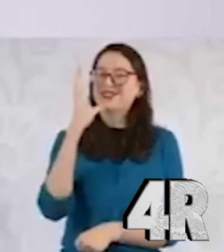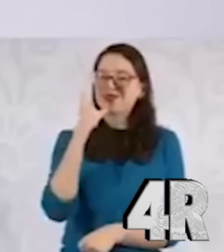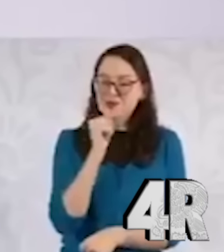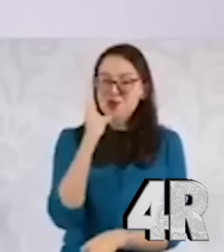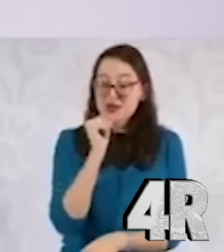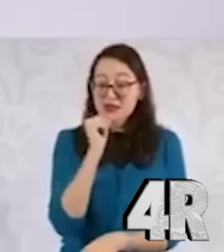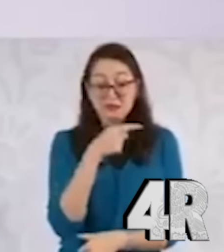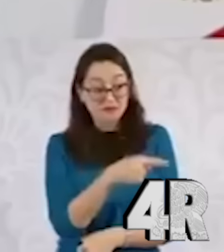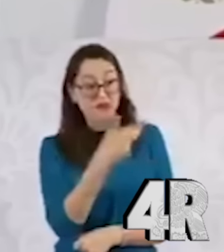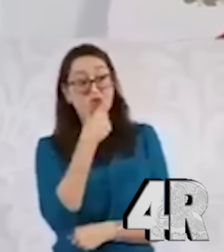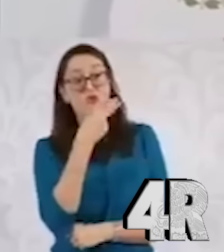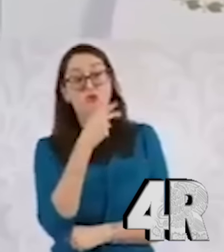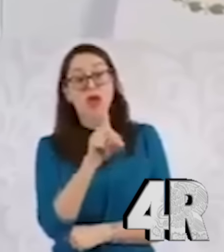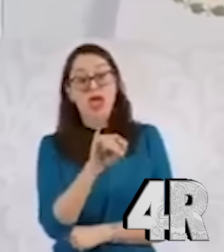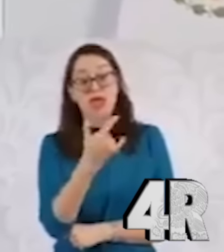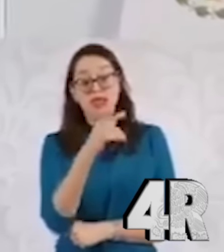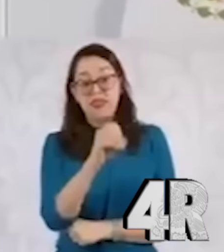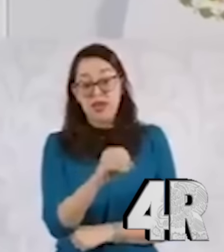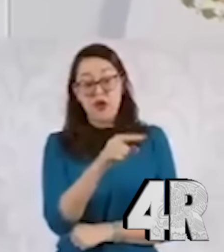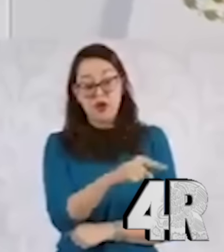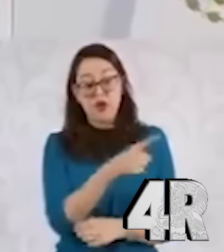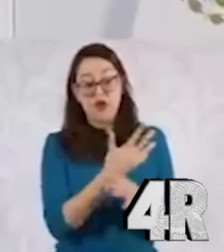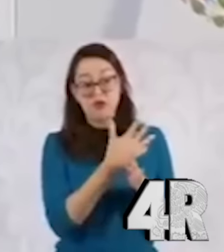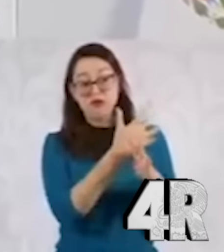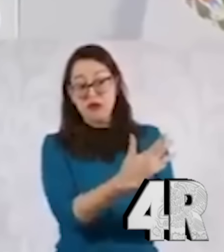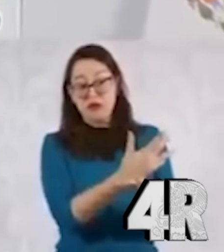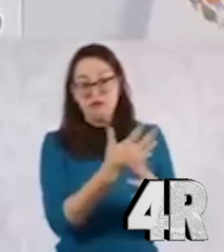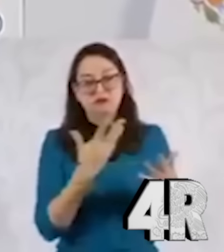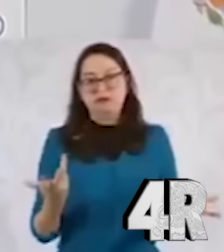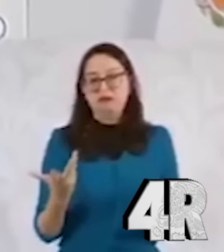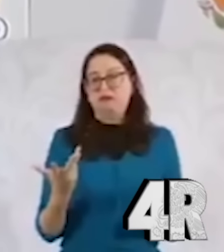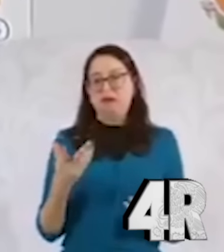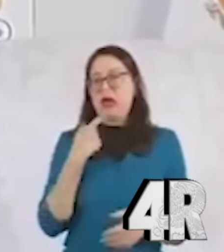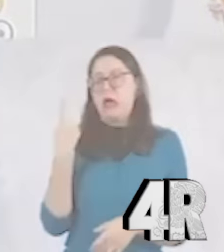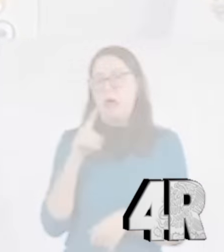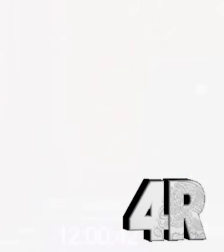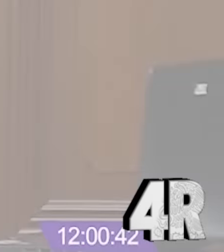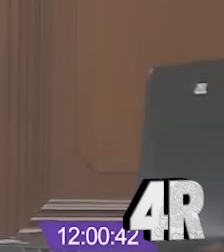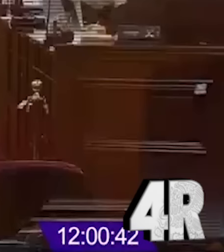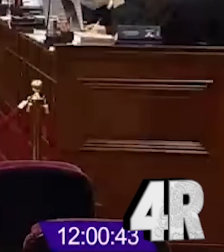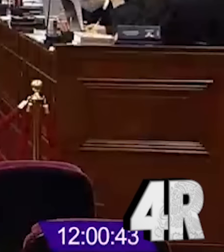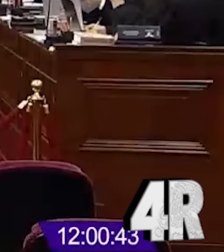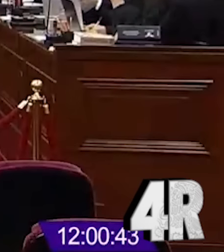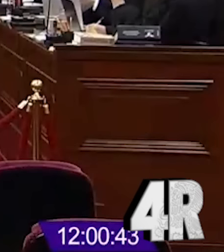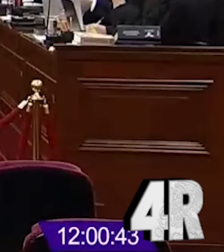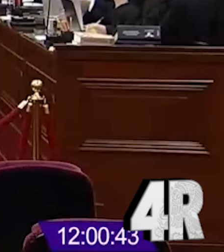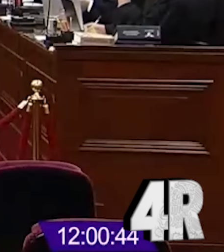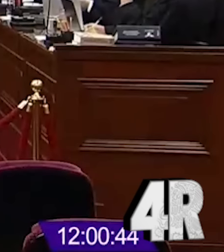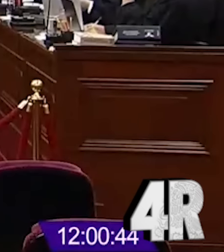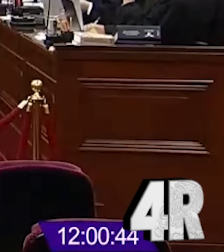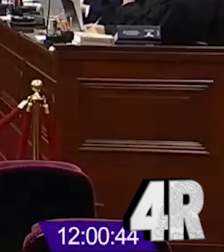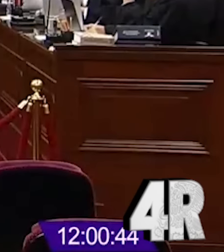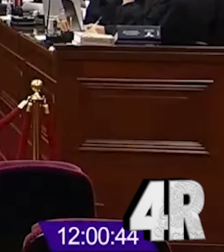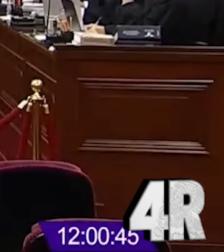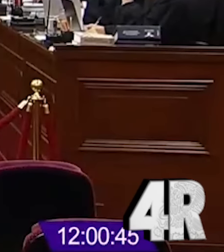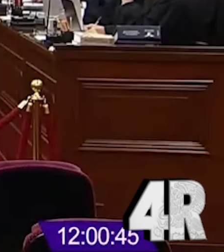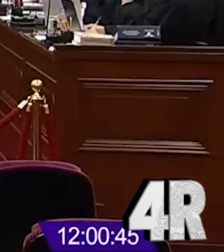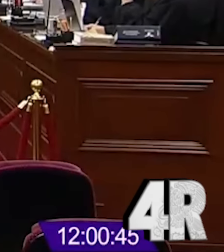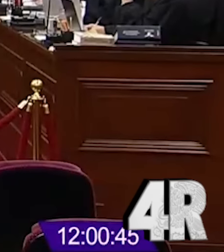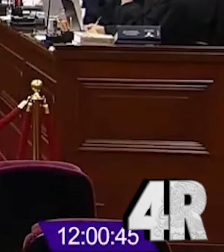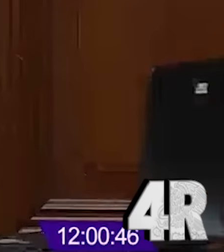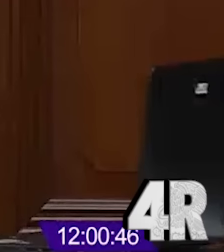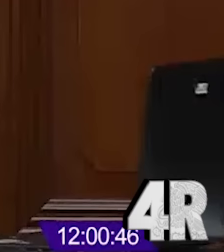que pueda evitar que se lleve a buen término la elección. Y pues sí, ciudadanos, ustedes no se preocupen